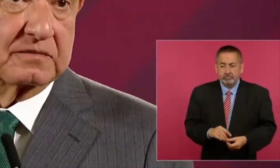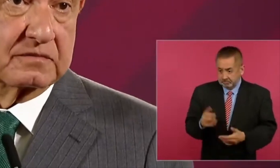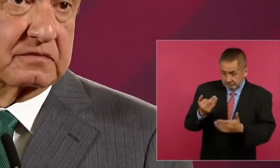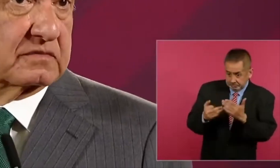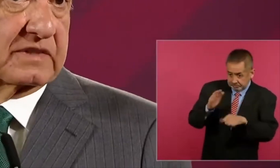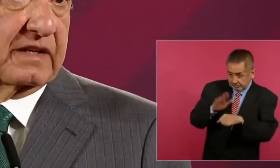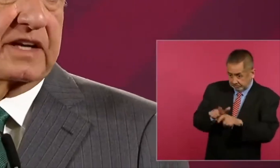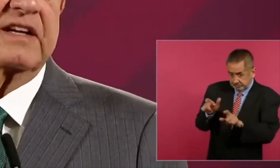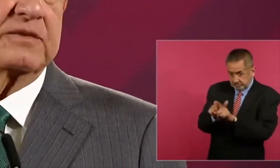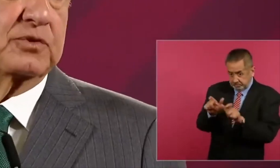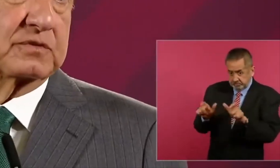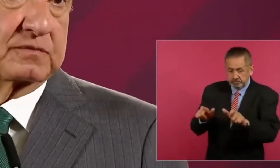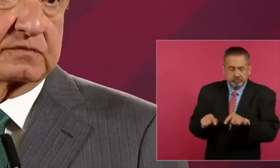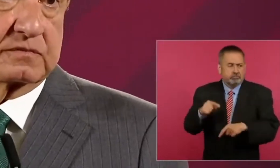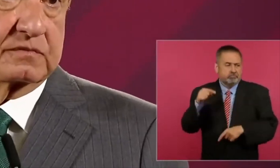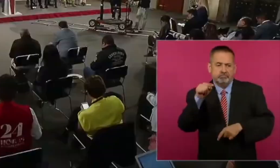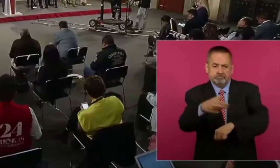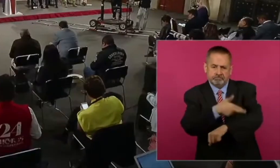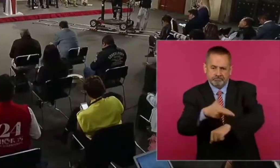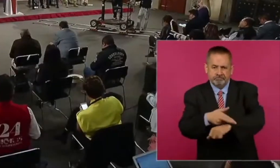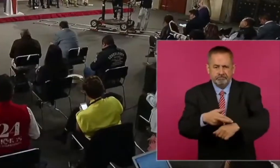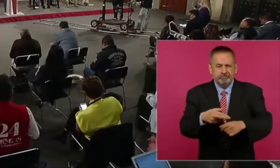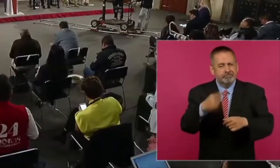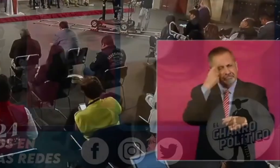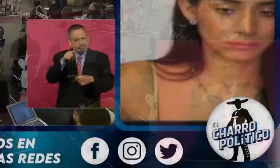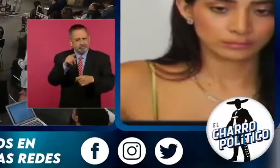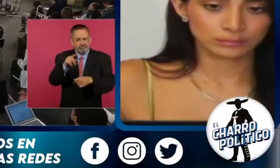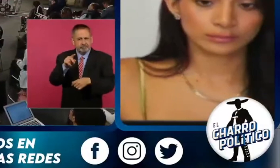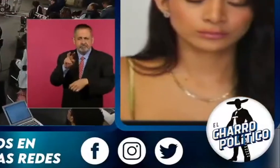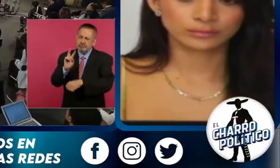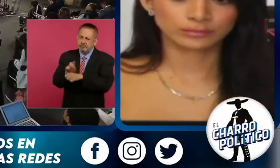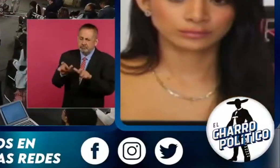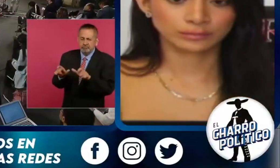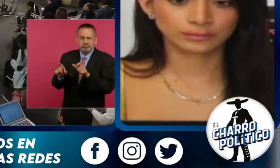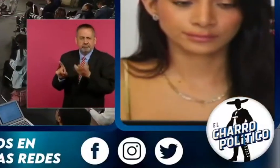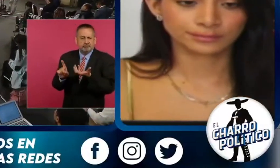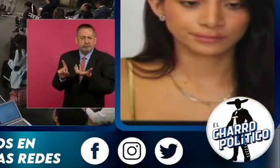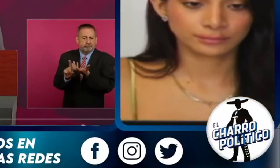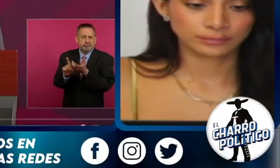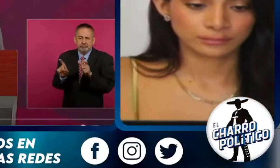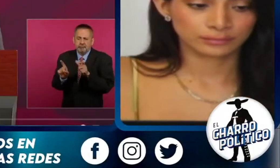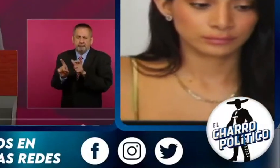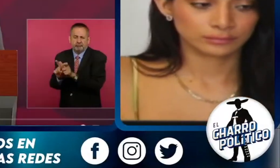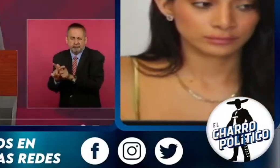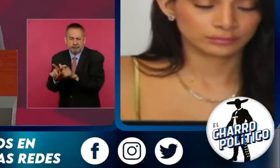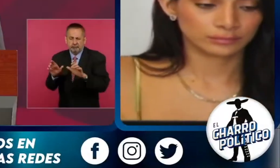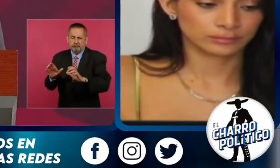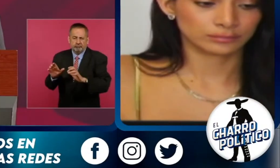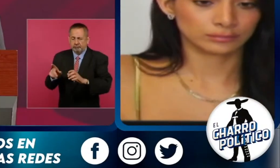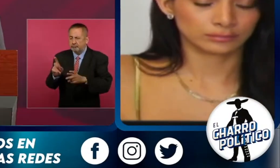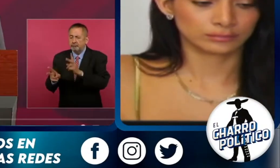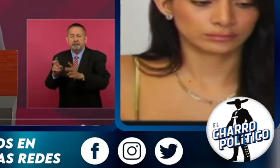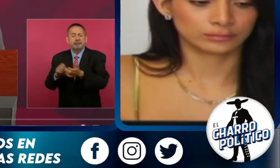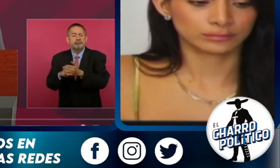falta que el mecanismo de protección te ayude. Gracias. Y que puedas hablar